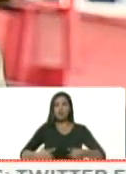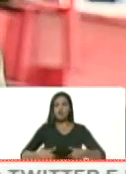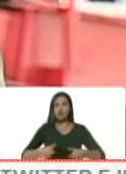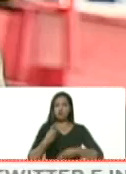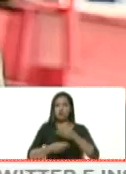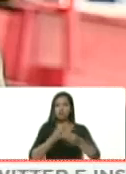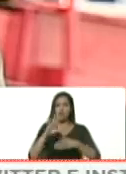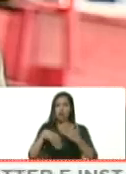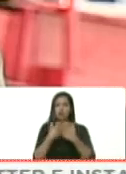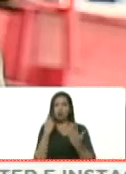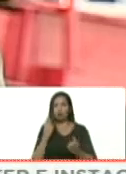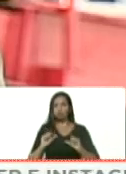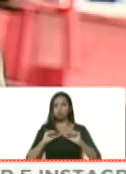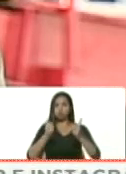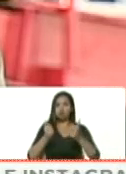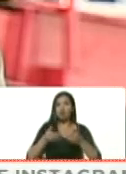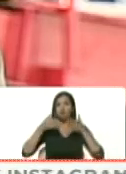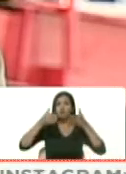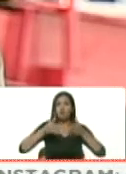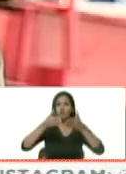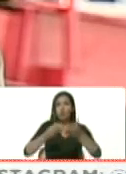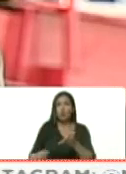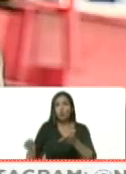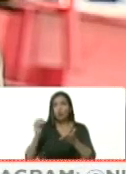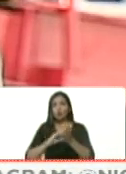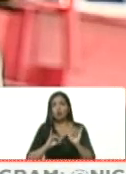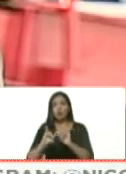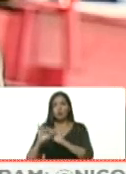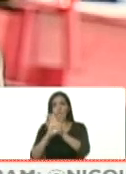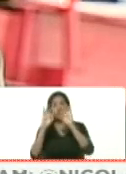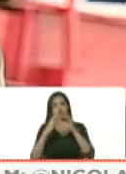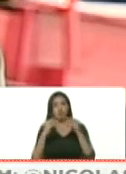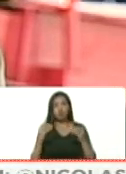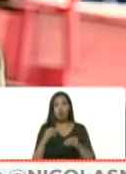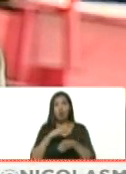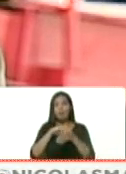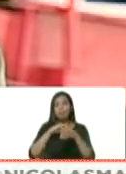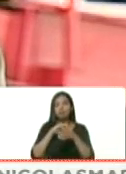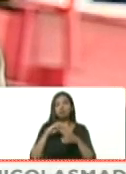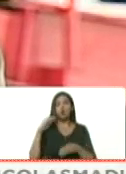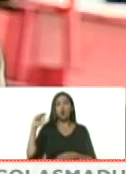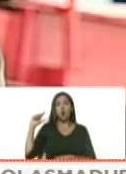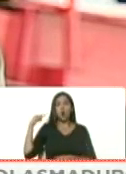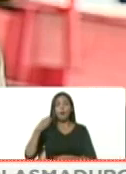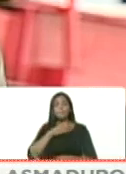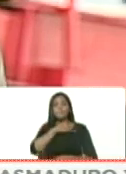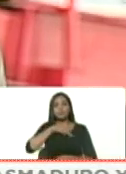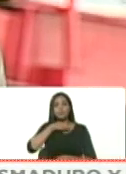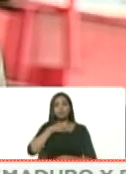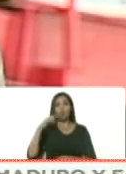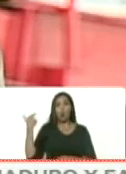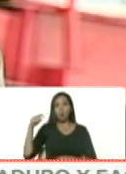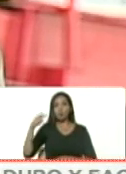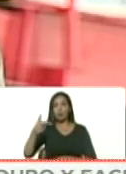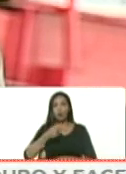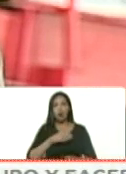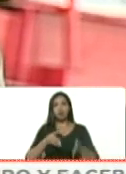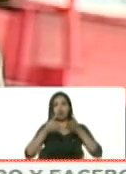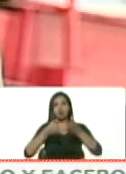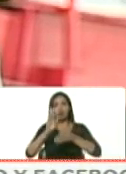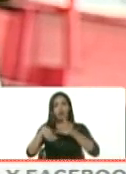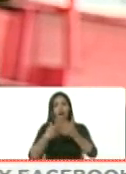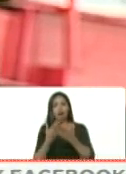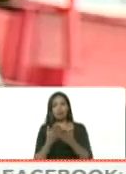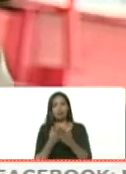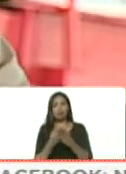hecho para lanzar a la mar, en medio de la misión transporte, este Conferry que va